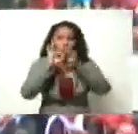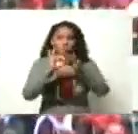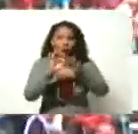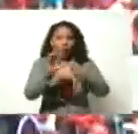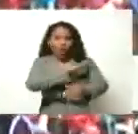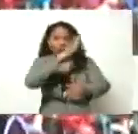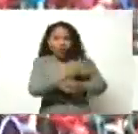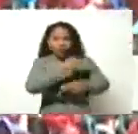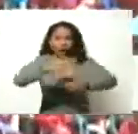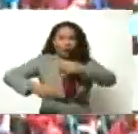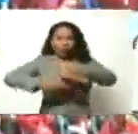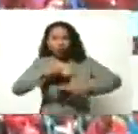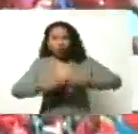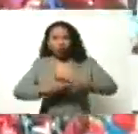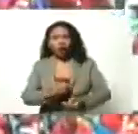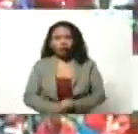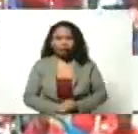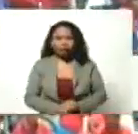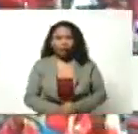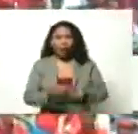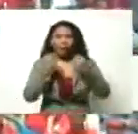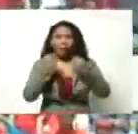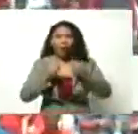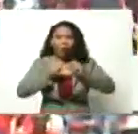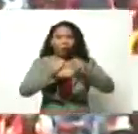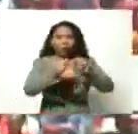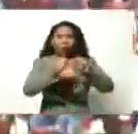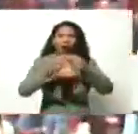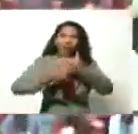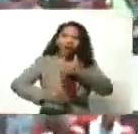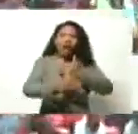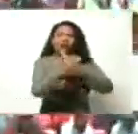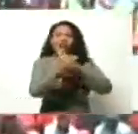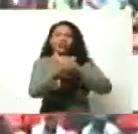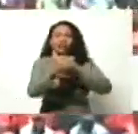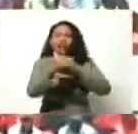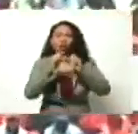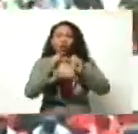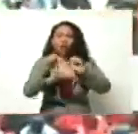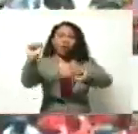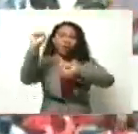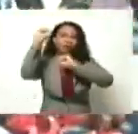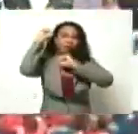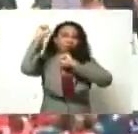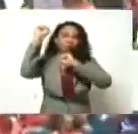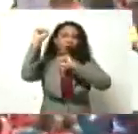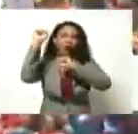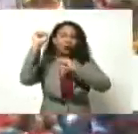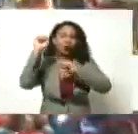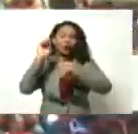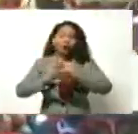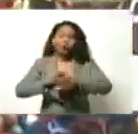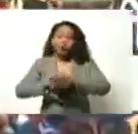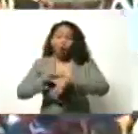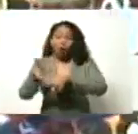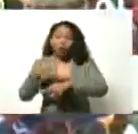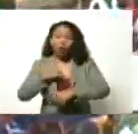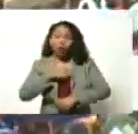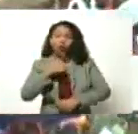de la fuerza Revolucionaria para seguir avanzando para seguir triunfando por eso decimos